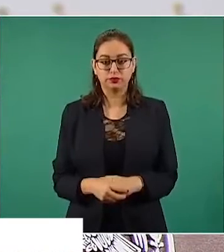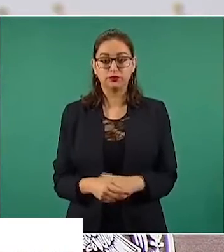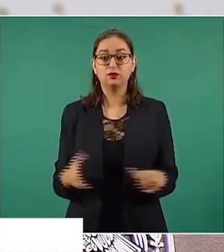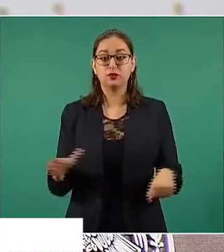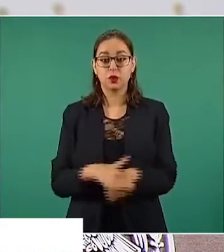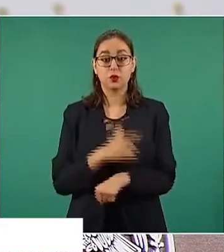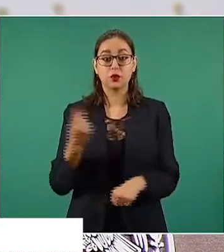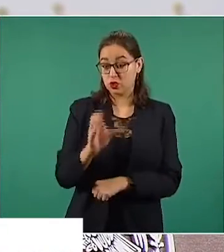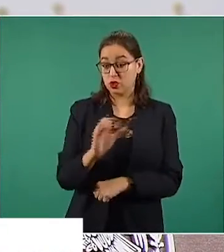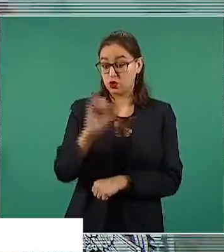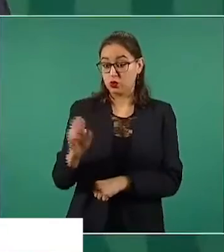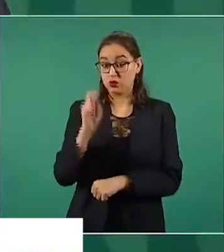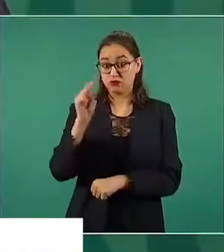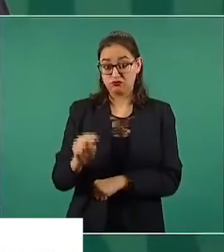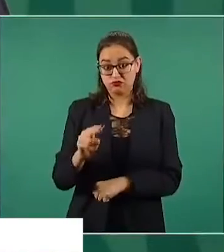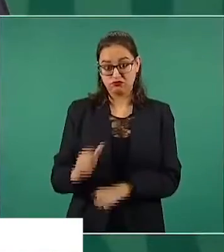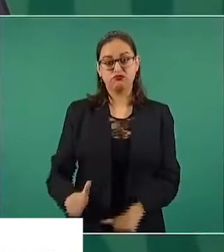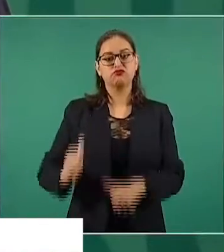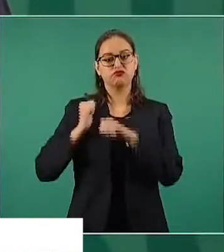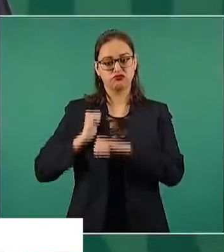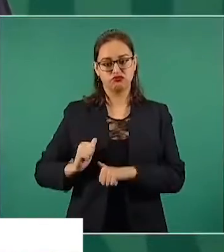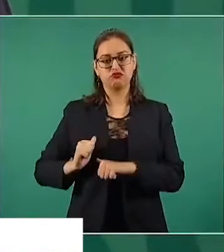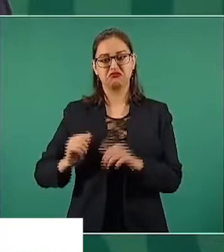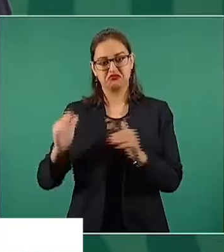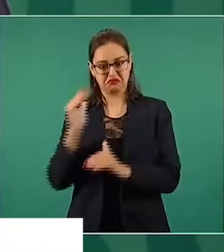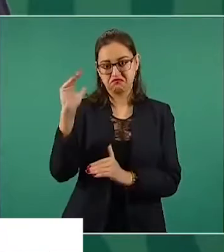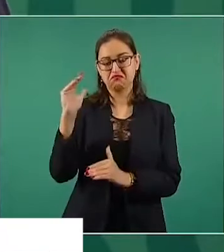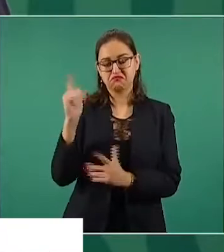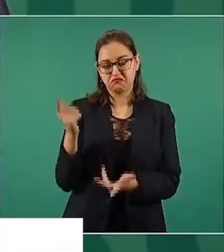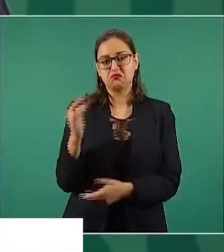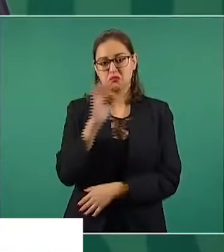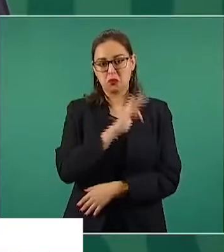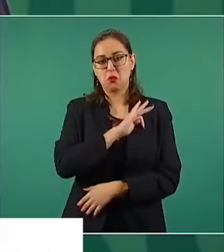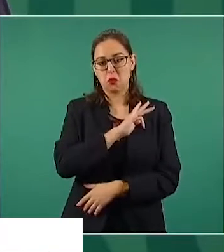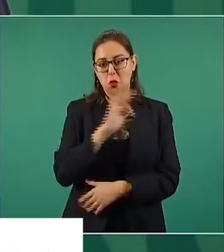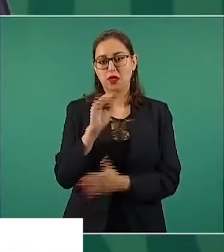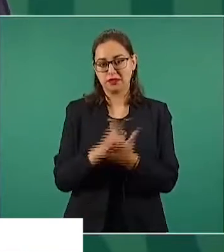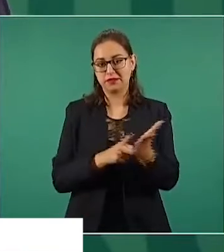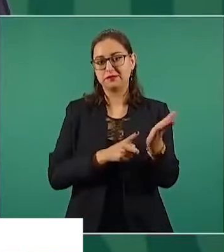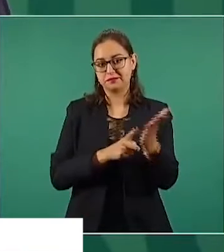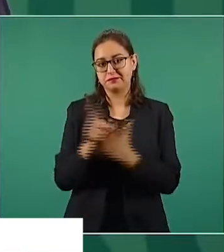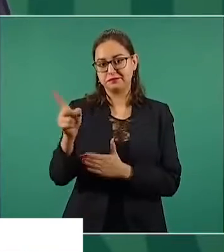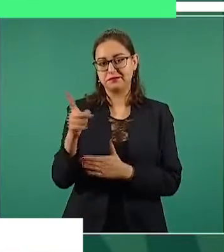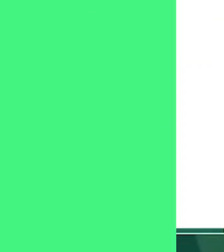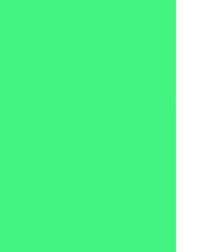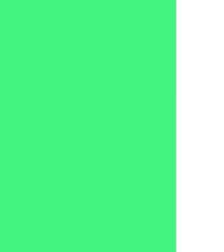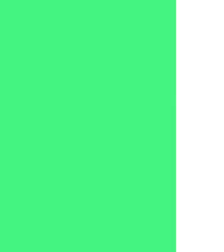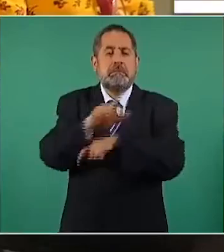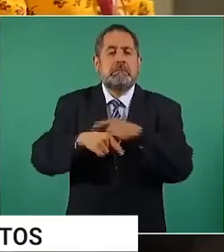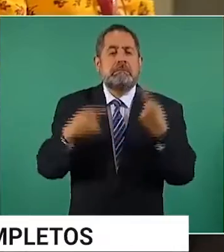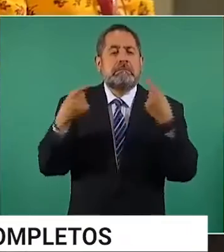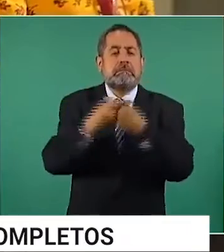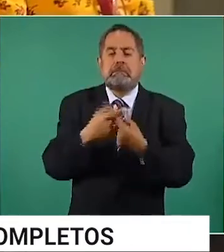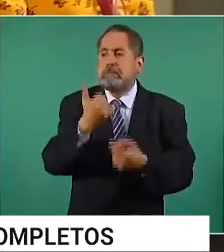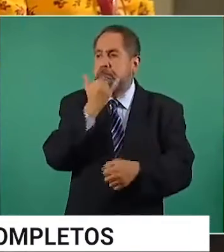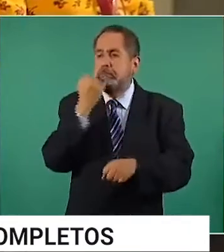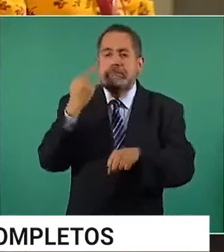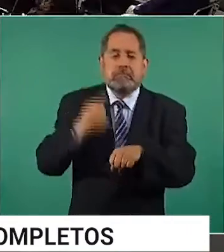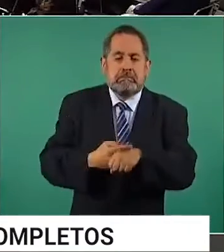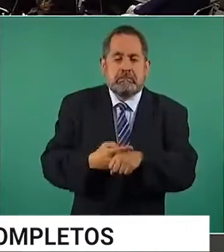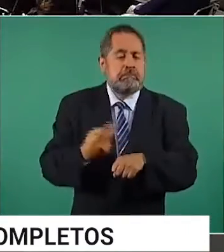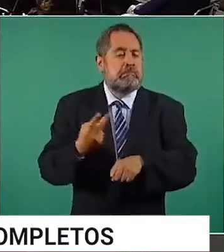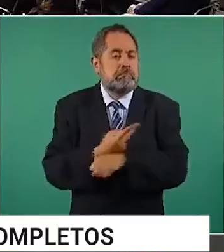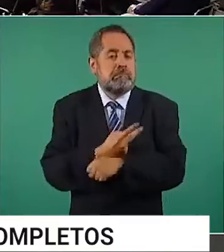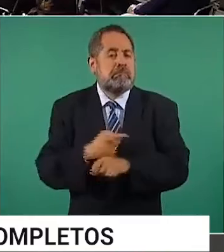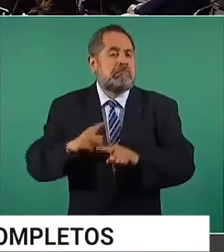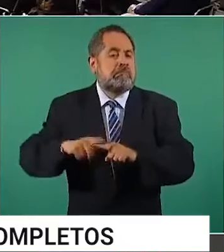el poder que tiene la facultad para decidir sobre estos asuntos. Y ante los amparos que se